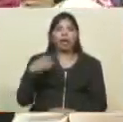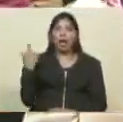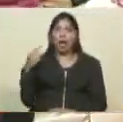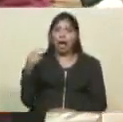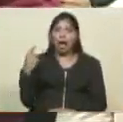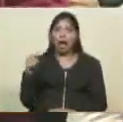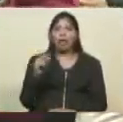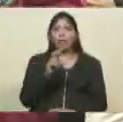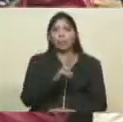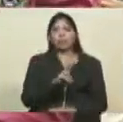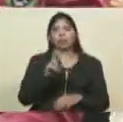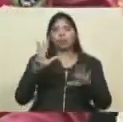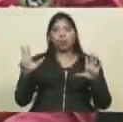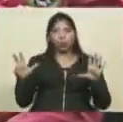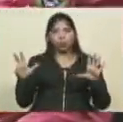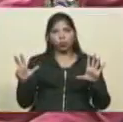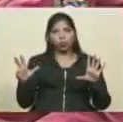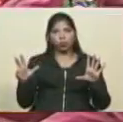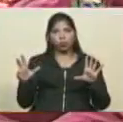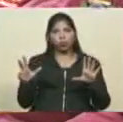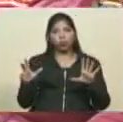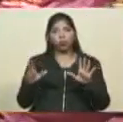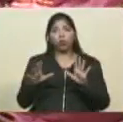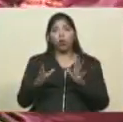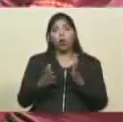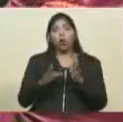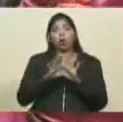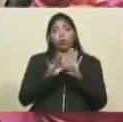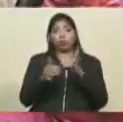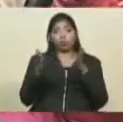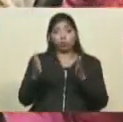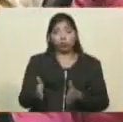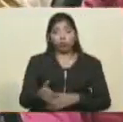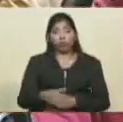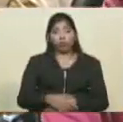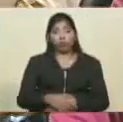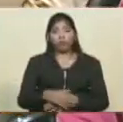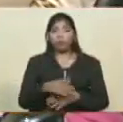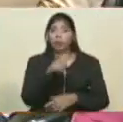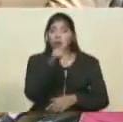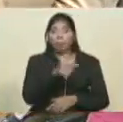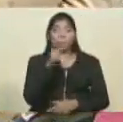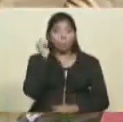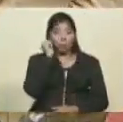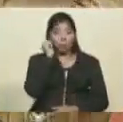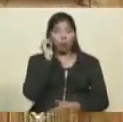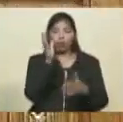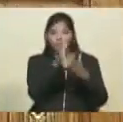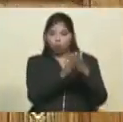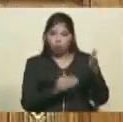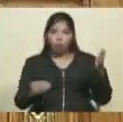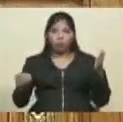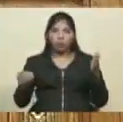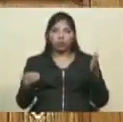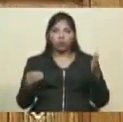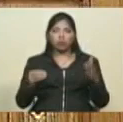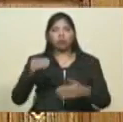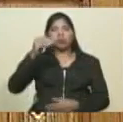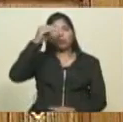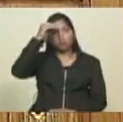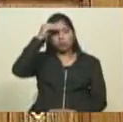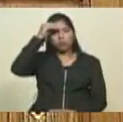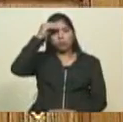28 constituyentes del sector pensionado. Y el ejemplo de Dionisia Mijova tiene que servirnos a todas y a